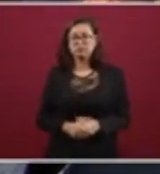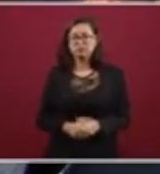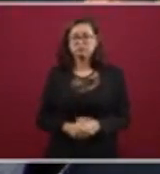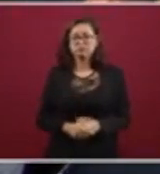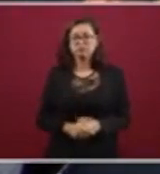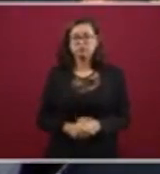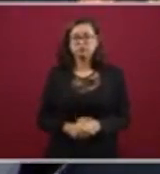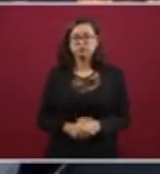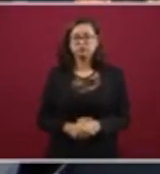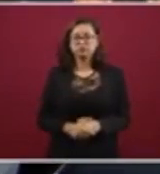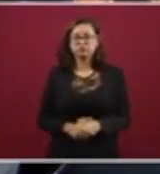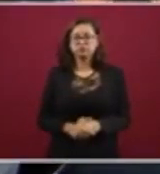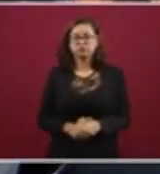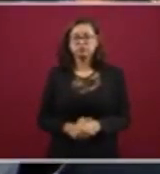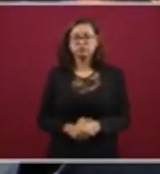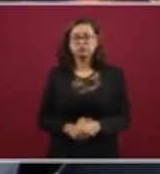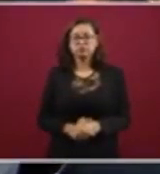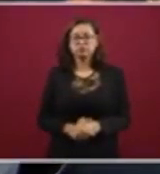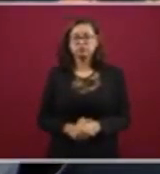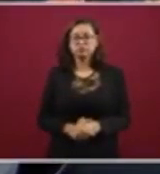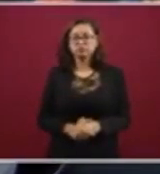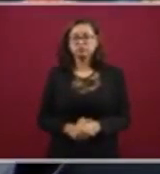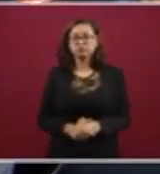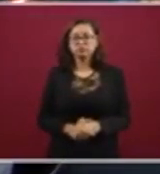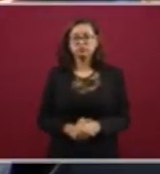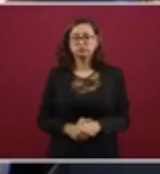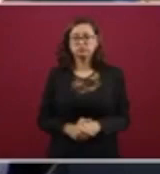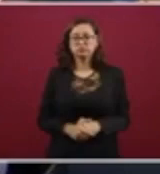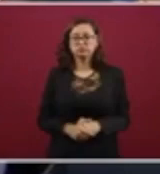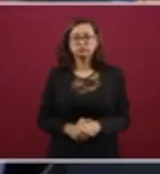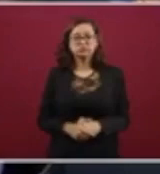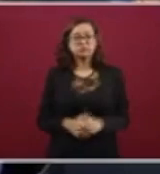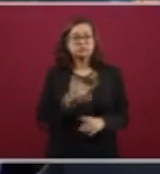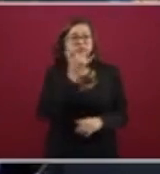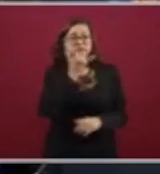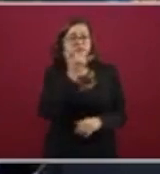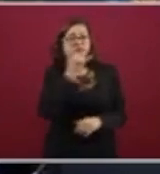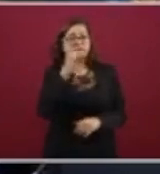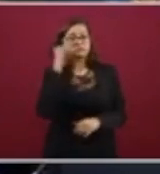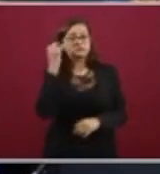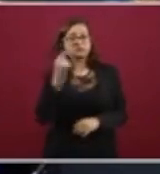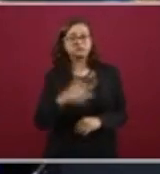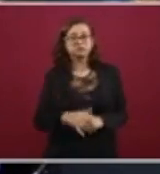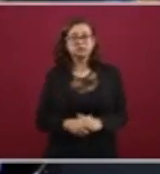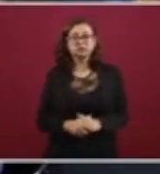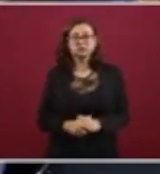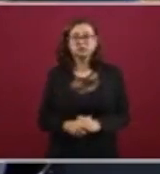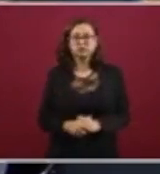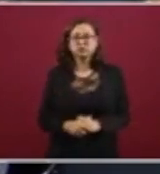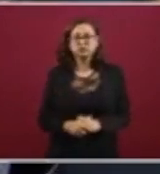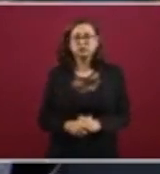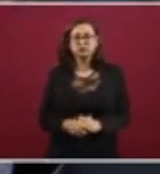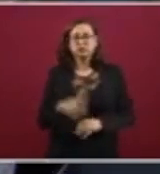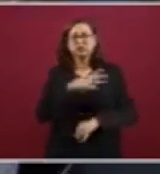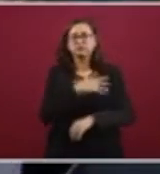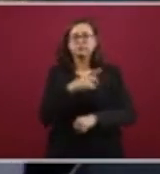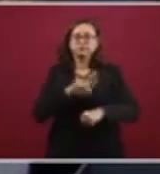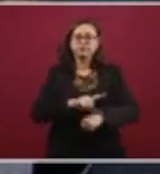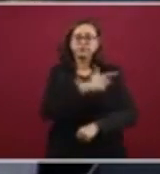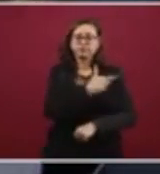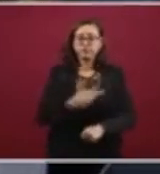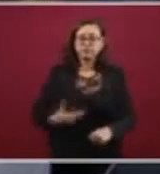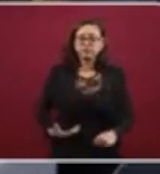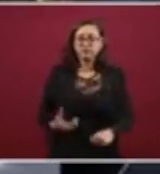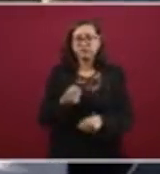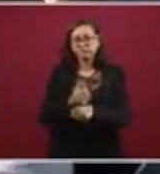Ay, no lo veía, perdón. Buenos días, señor presidente y